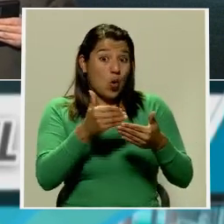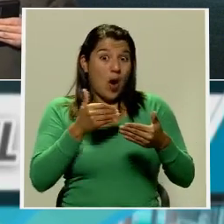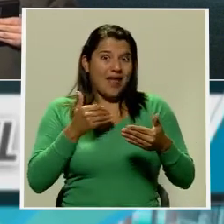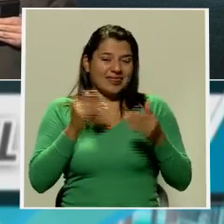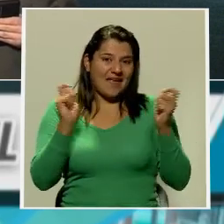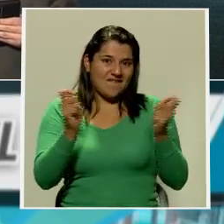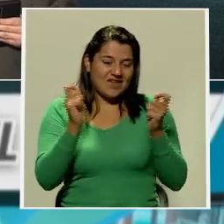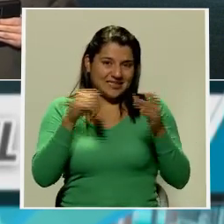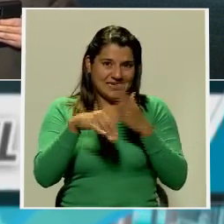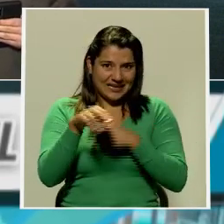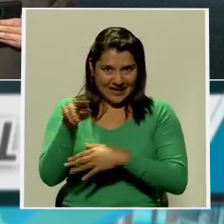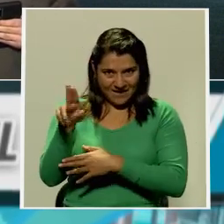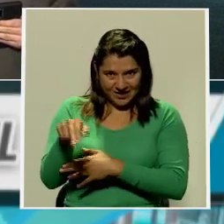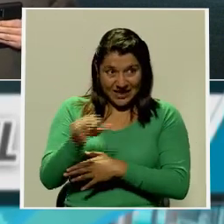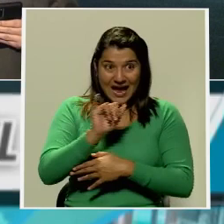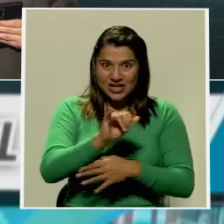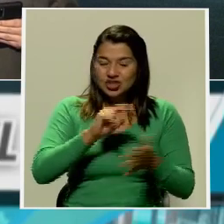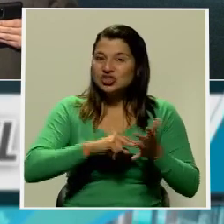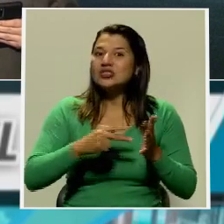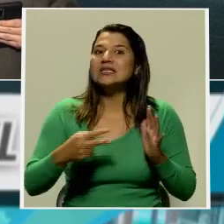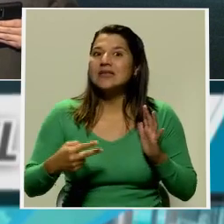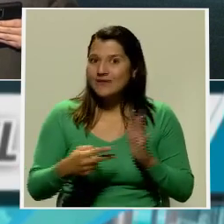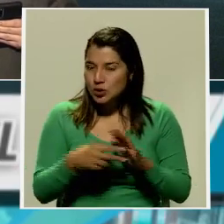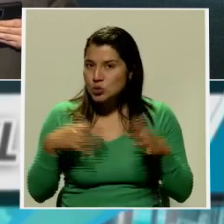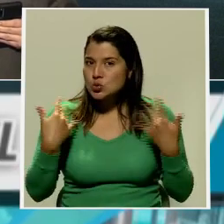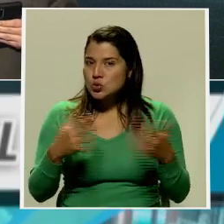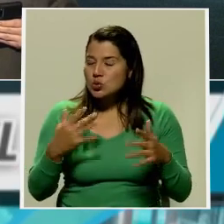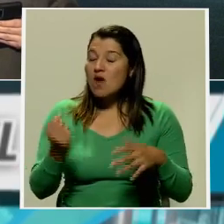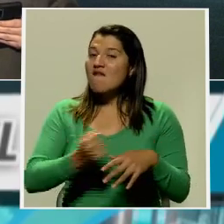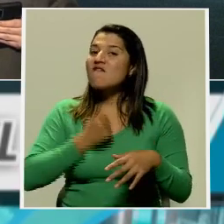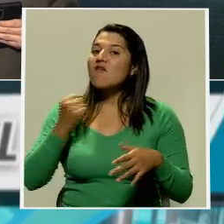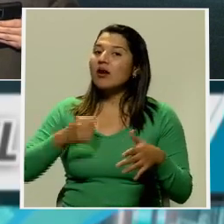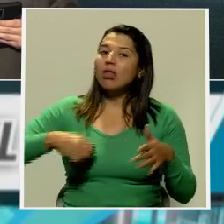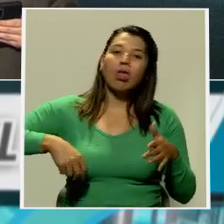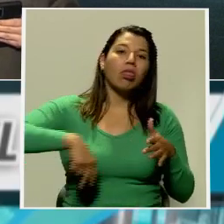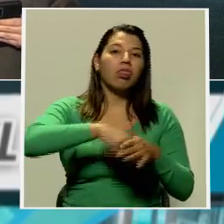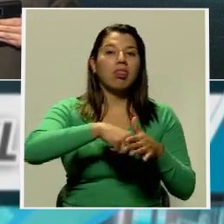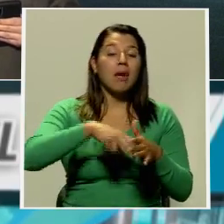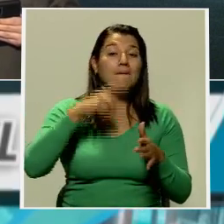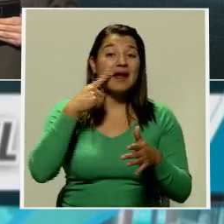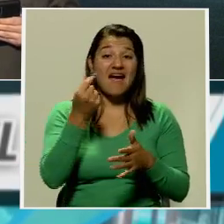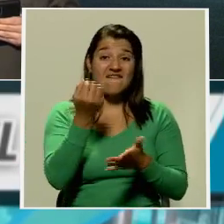y significó un fuerte tropezón para las finanzas públicas.